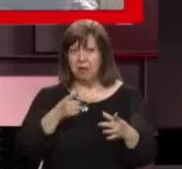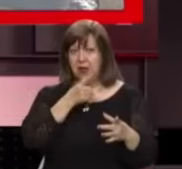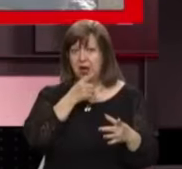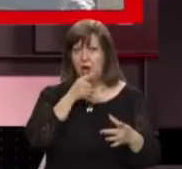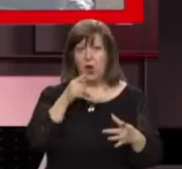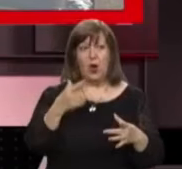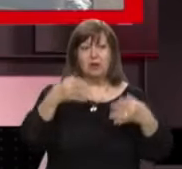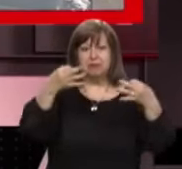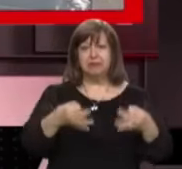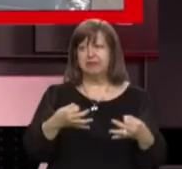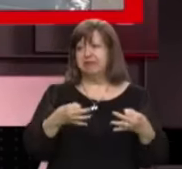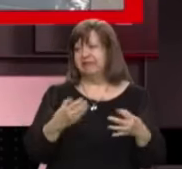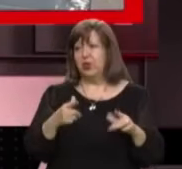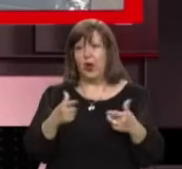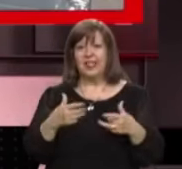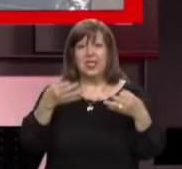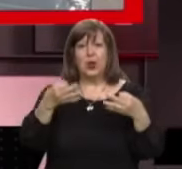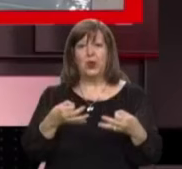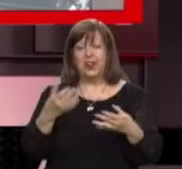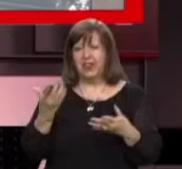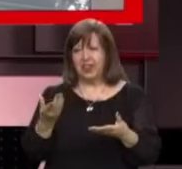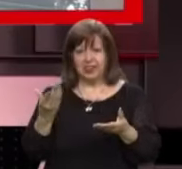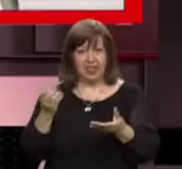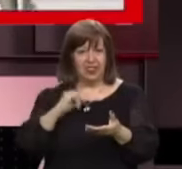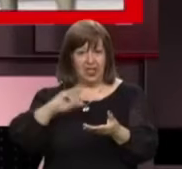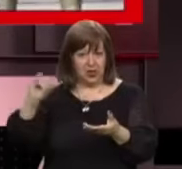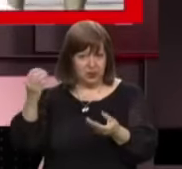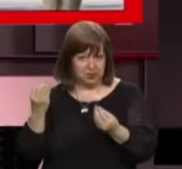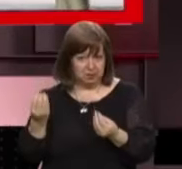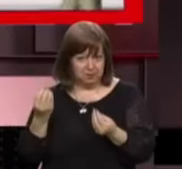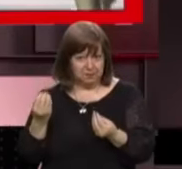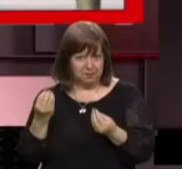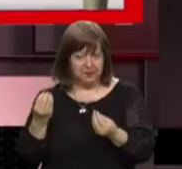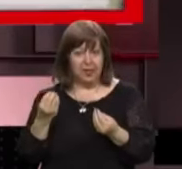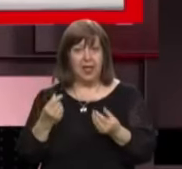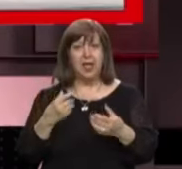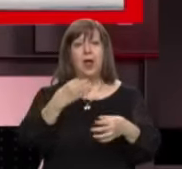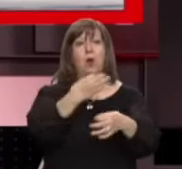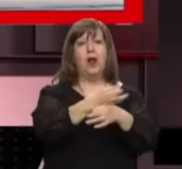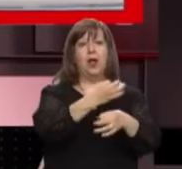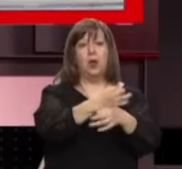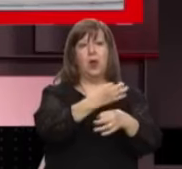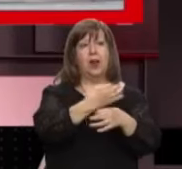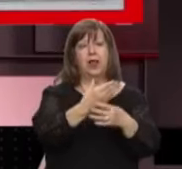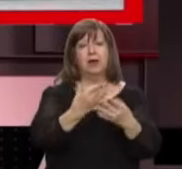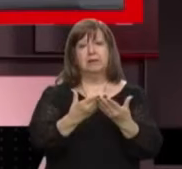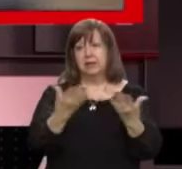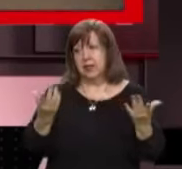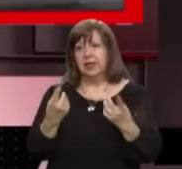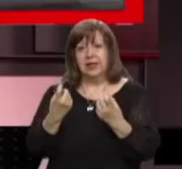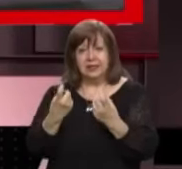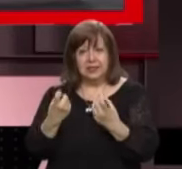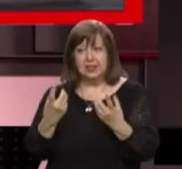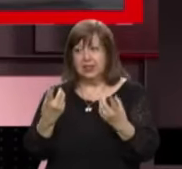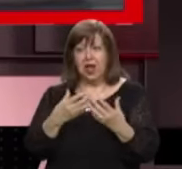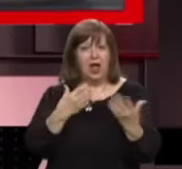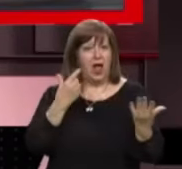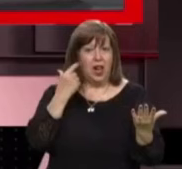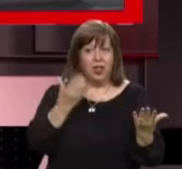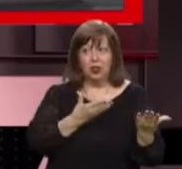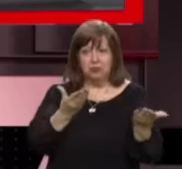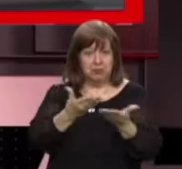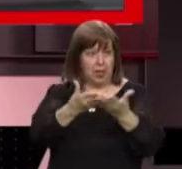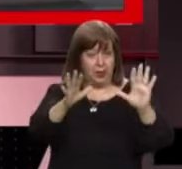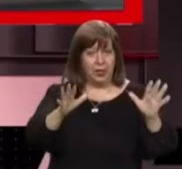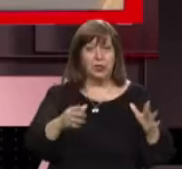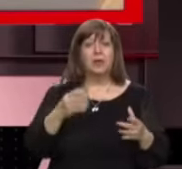¿viste?, para sustentar esa denuncia. Igualmente la institución siempre a disposición y de lo que resuelva la justicia. Con respecto